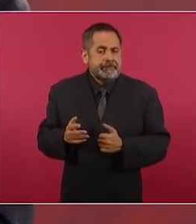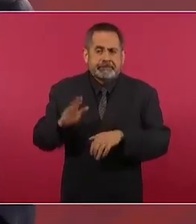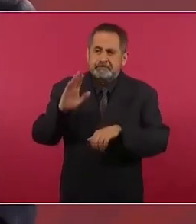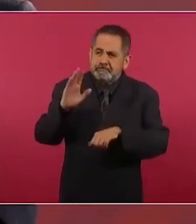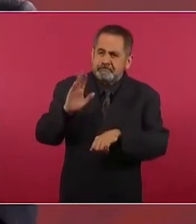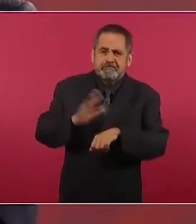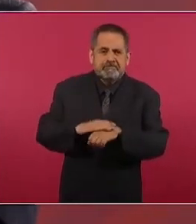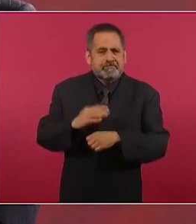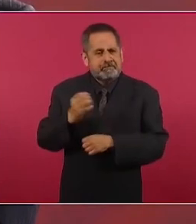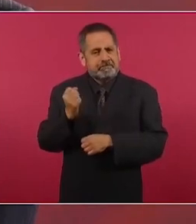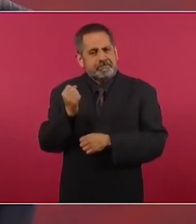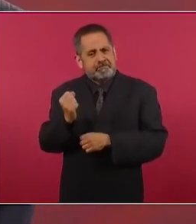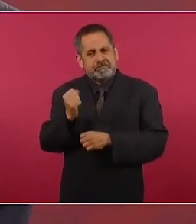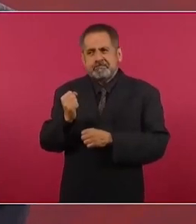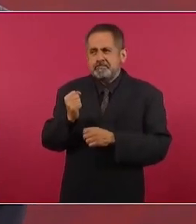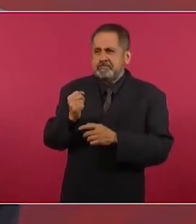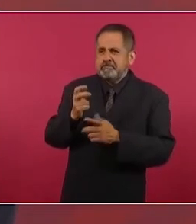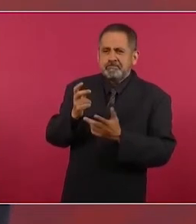más